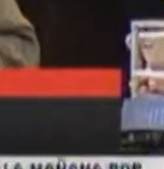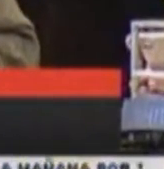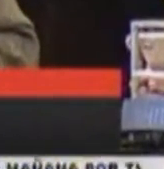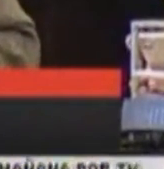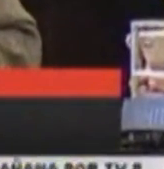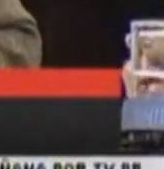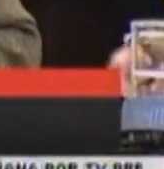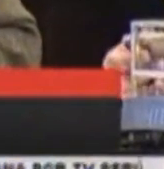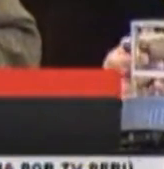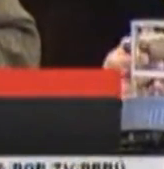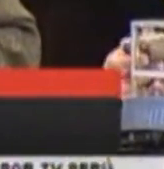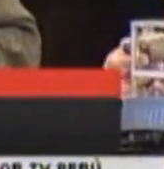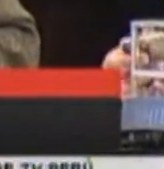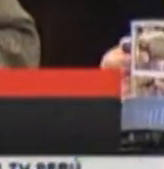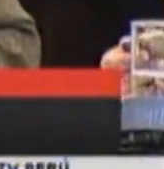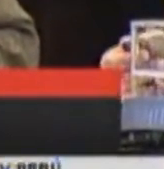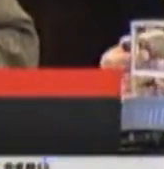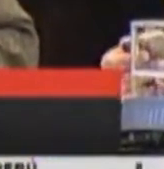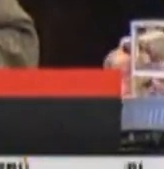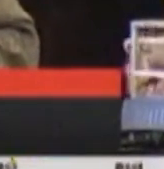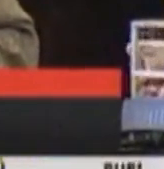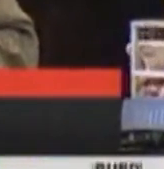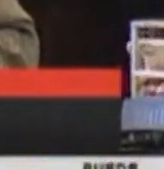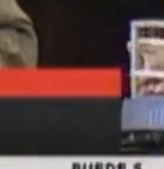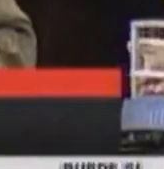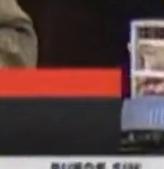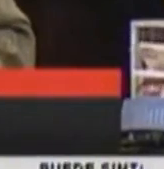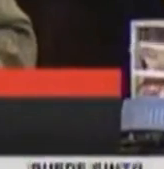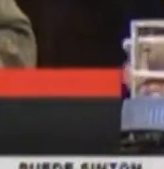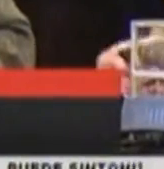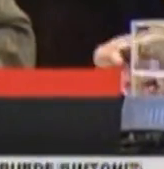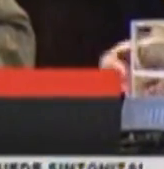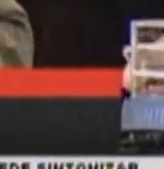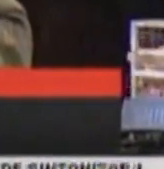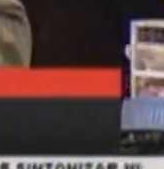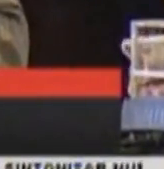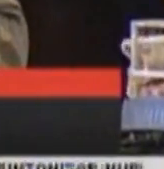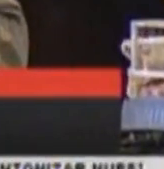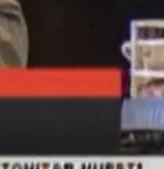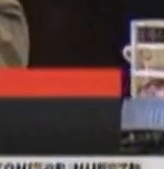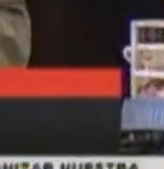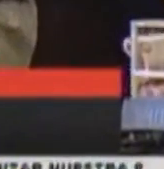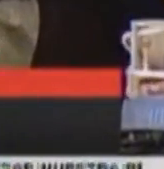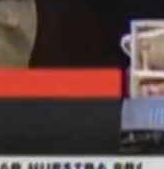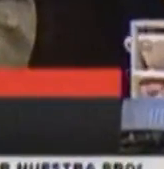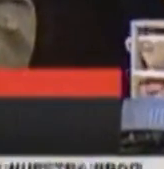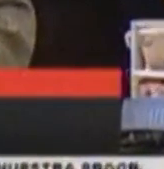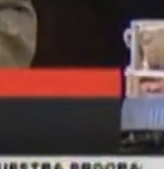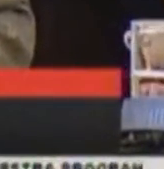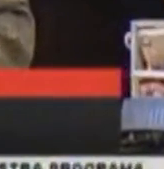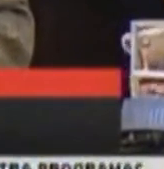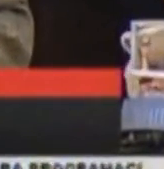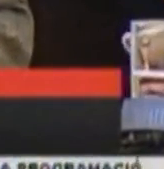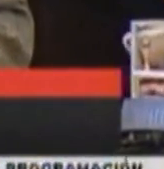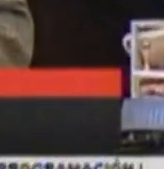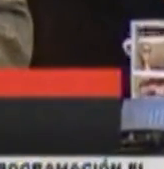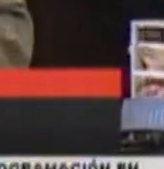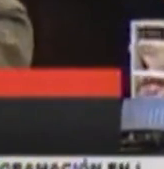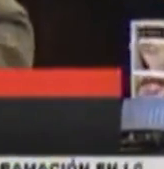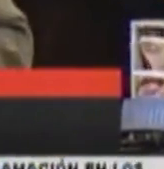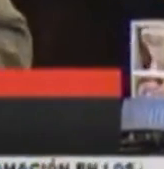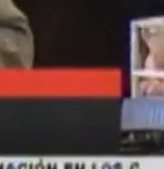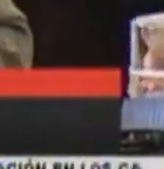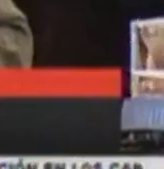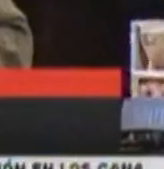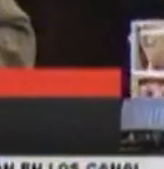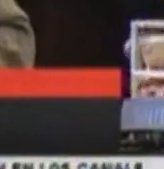buscando actualizaciones, yo diría, lo más pronta posibles de políticas y planes. Ese es el, digamos, eso es lo que